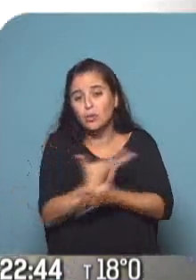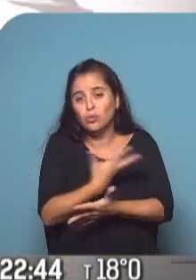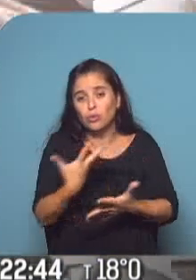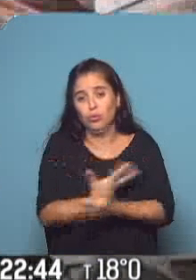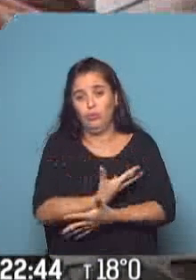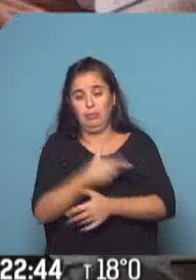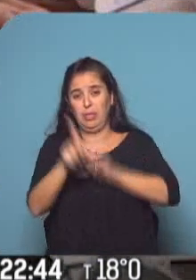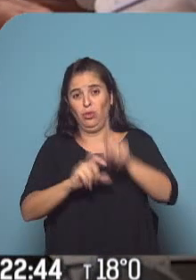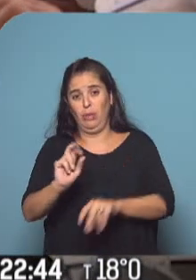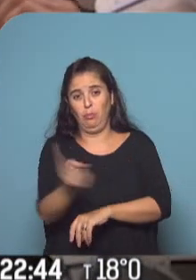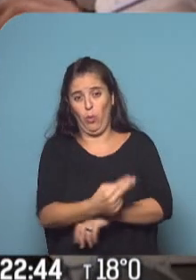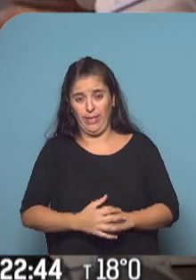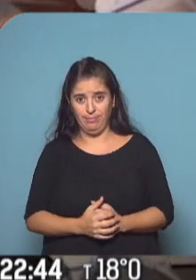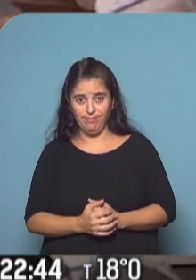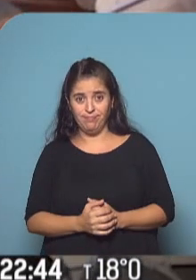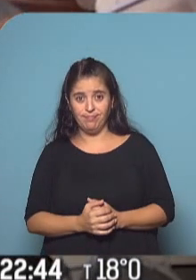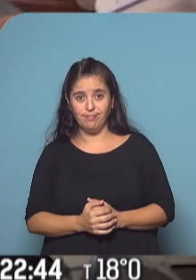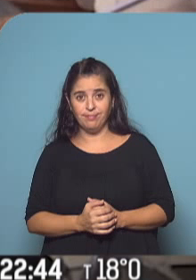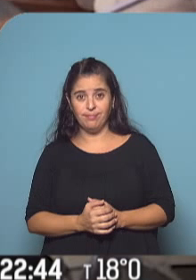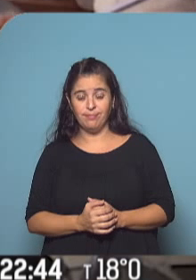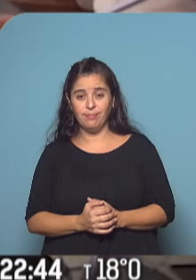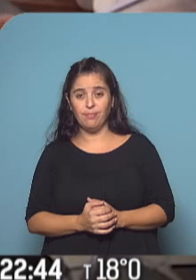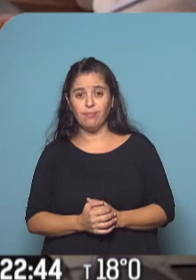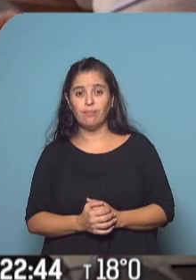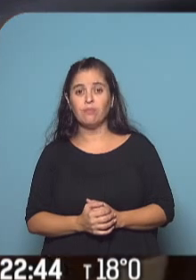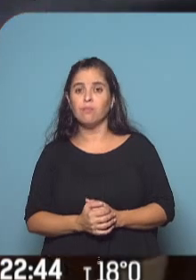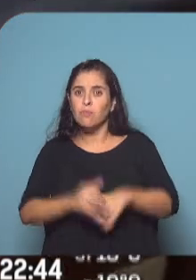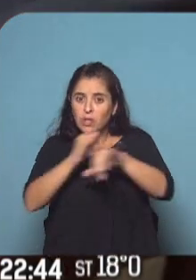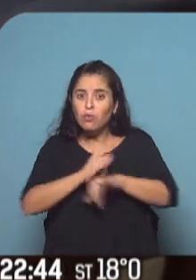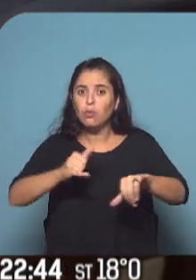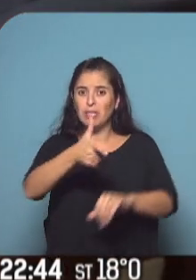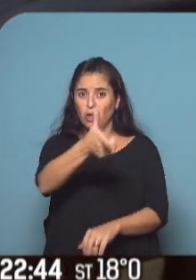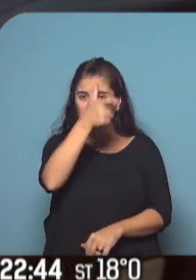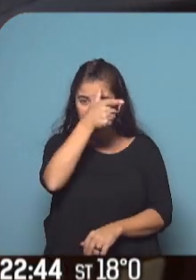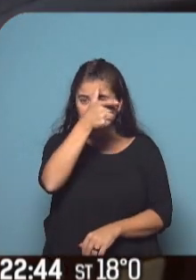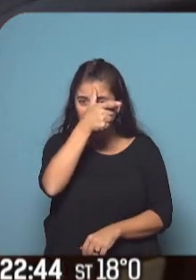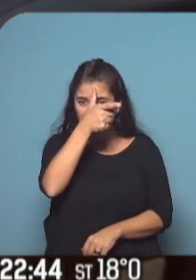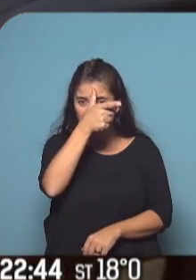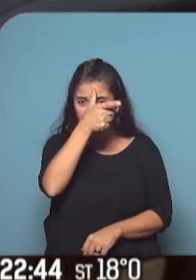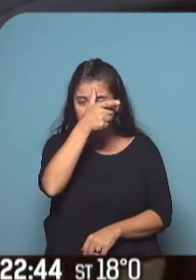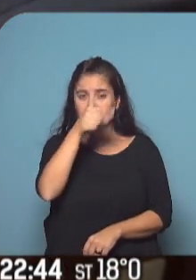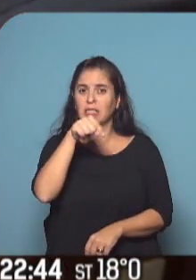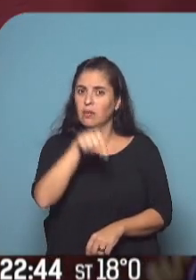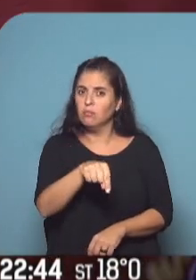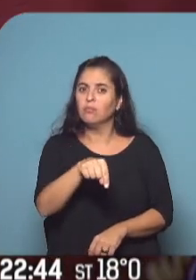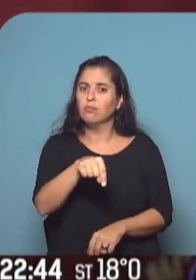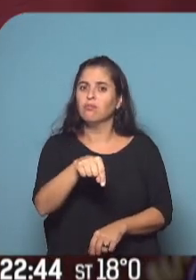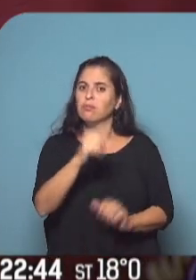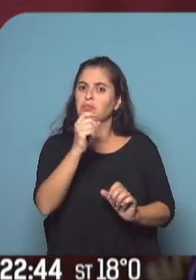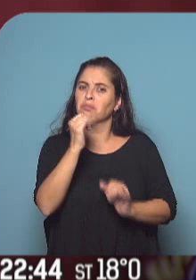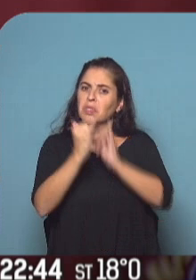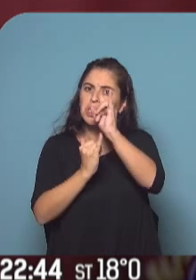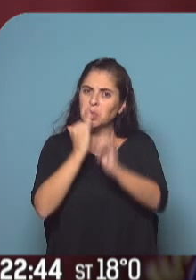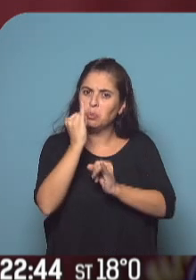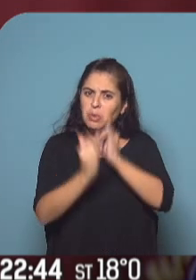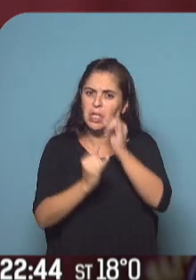price. Los fallos de inteligencia son explicados por algunos analistas en el marco de una fuerte interna política entre